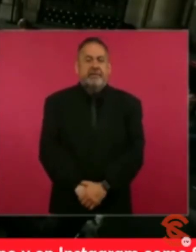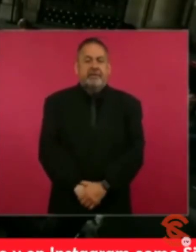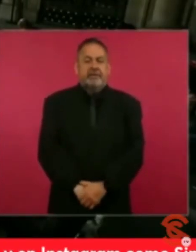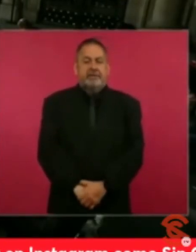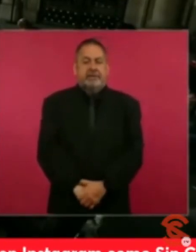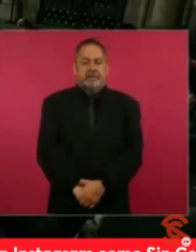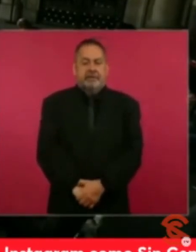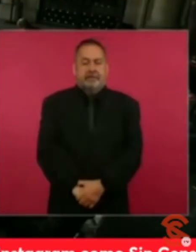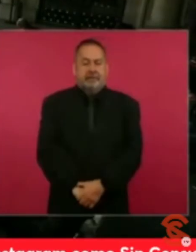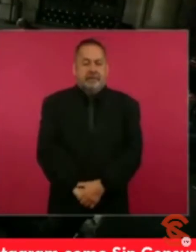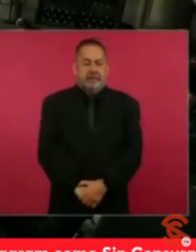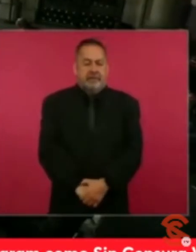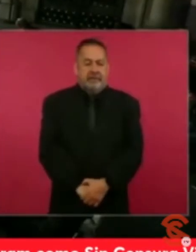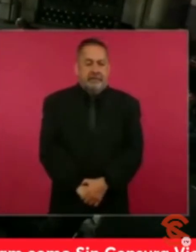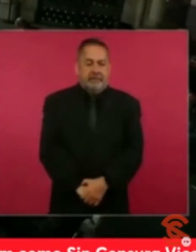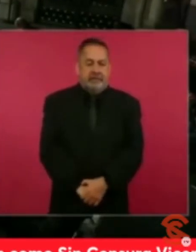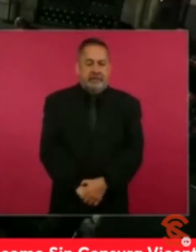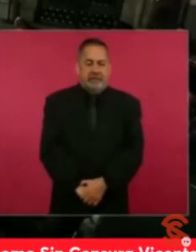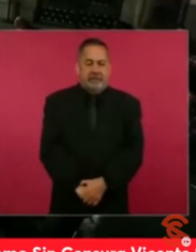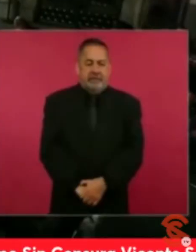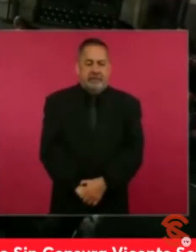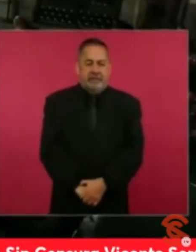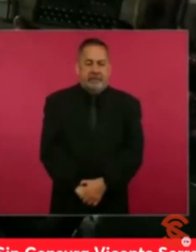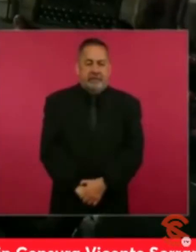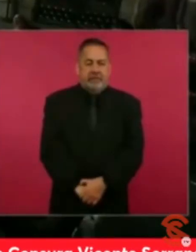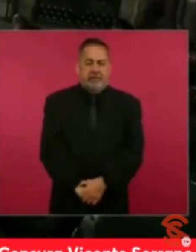Ya lo del peligro de 2006.